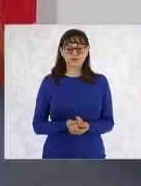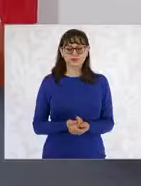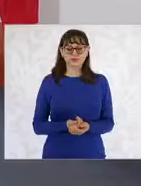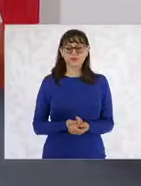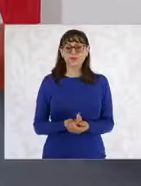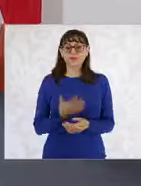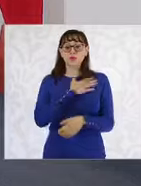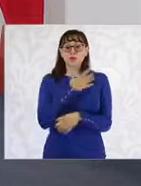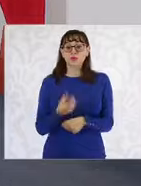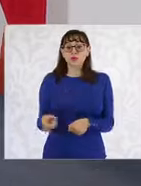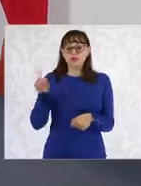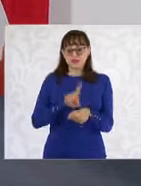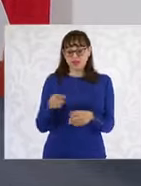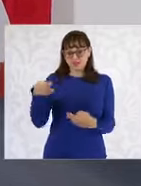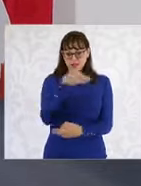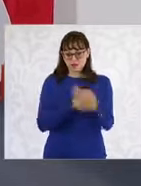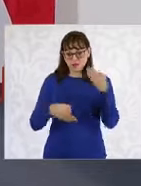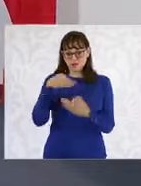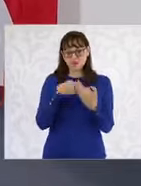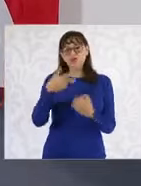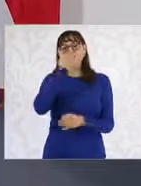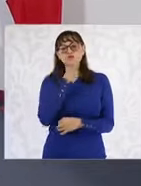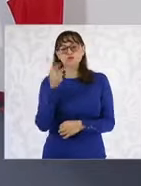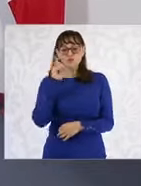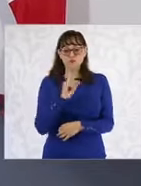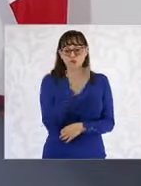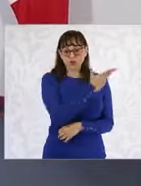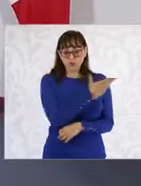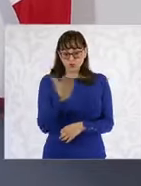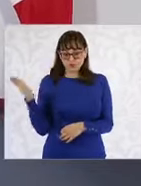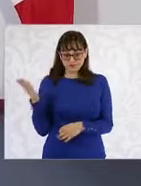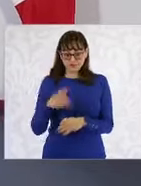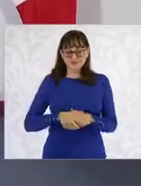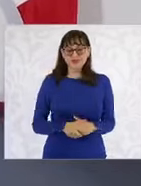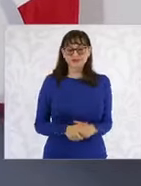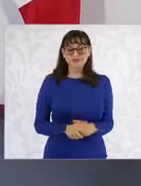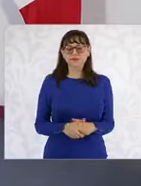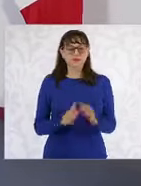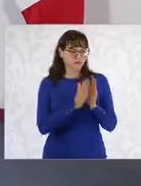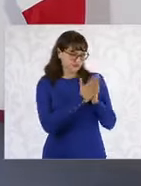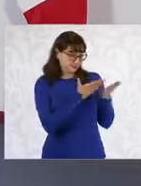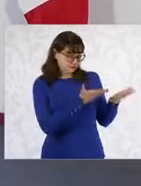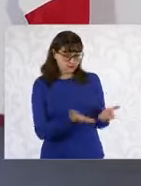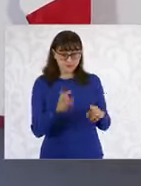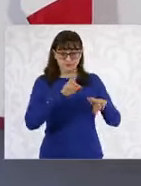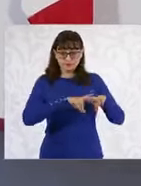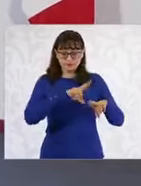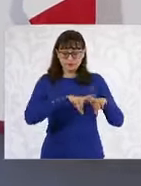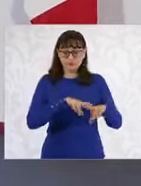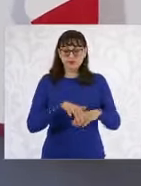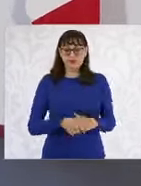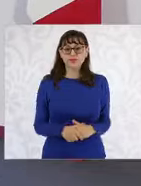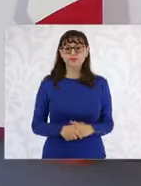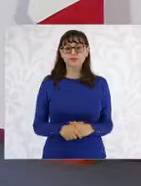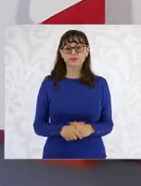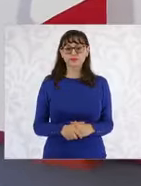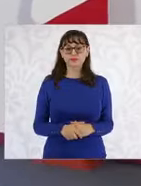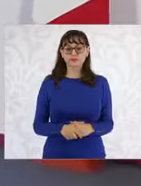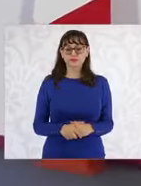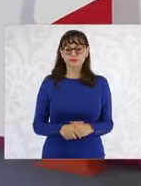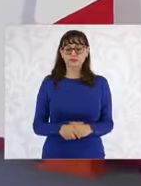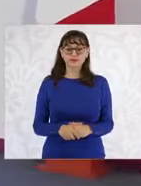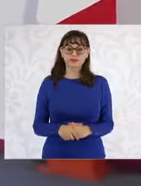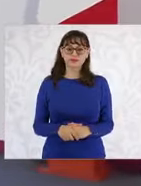Por favor, acompáñenme a sentarse. Muchas gracias. Bueno, el día de hoy vamos a dar el